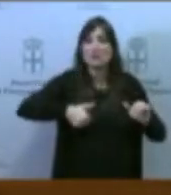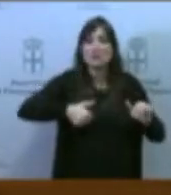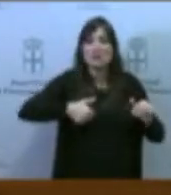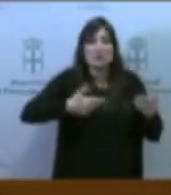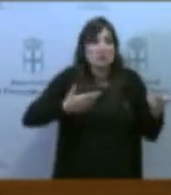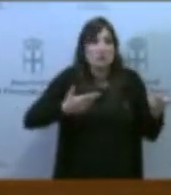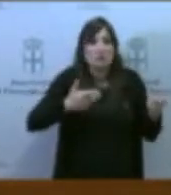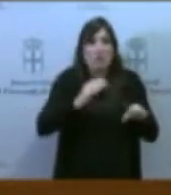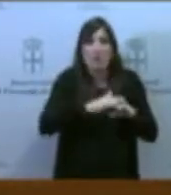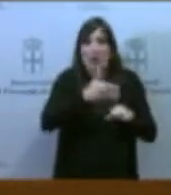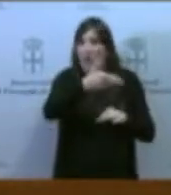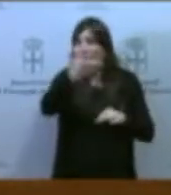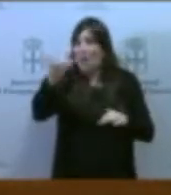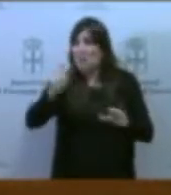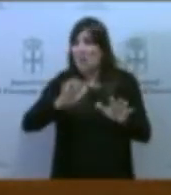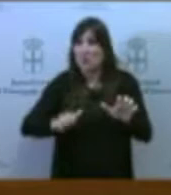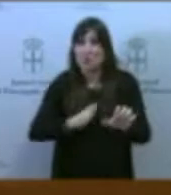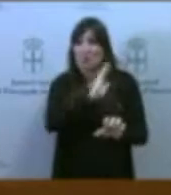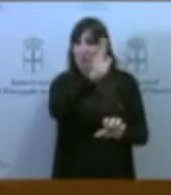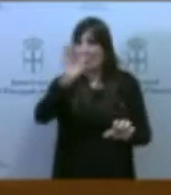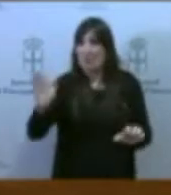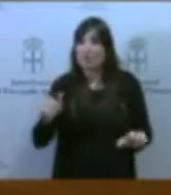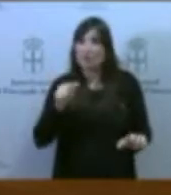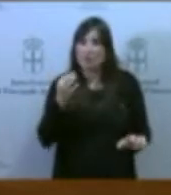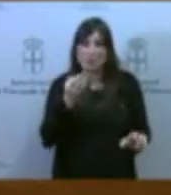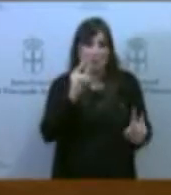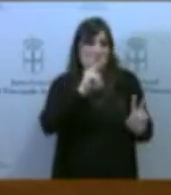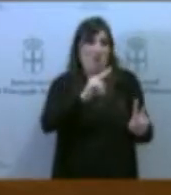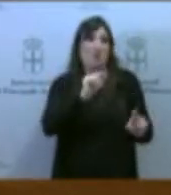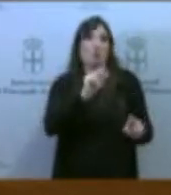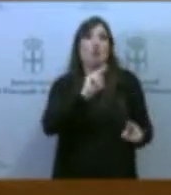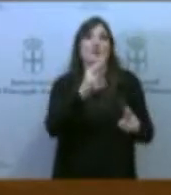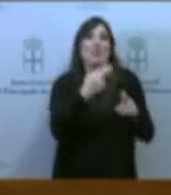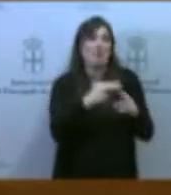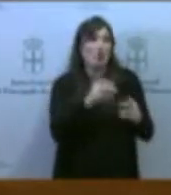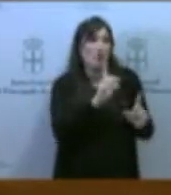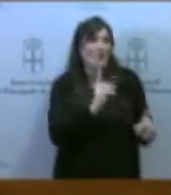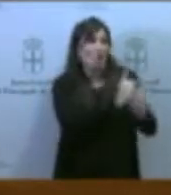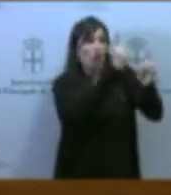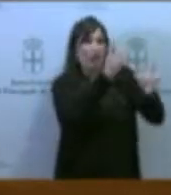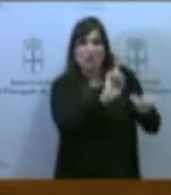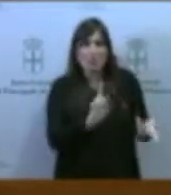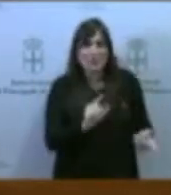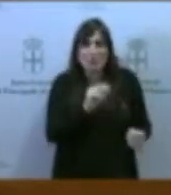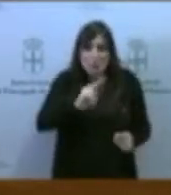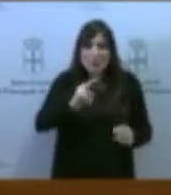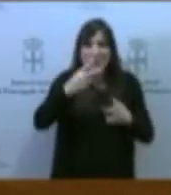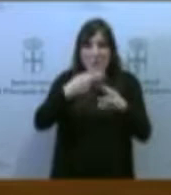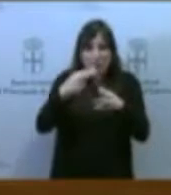verlo en términos políticos, no en términos de aversión o eso, porque son términos políticos lo que estamos hablando. Estamos hablando de todas unas